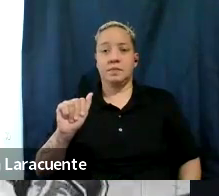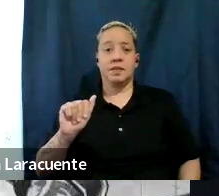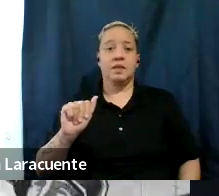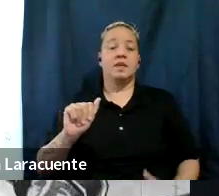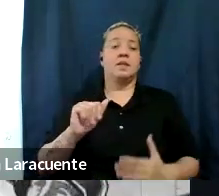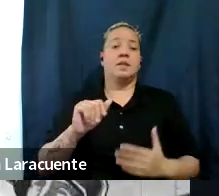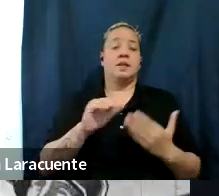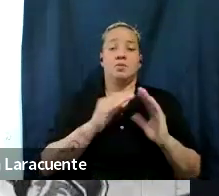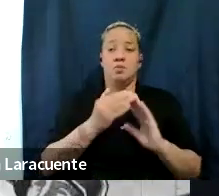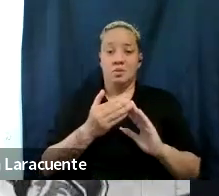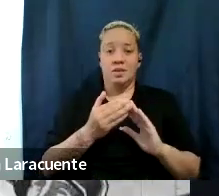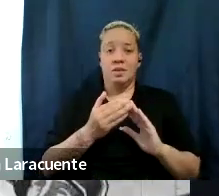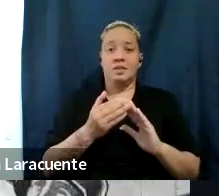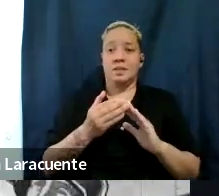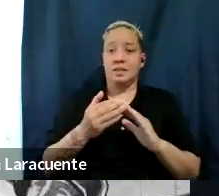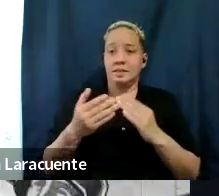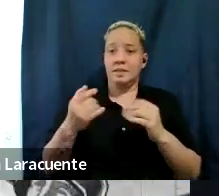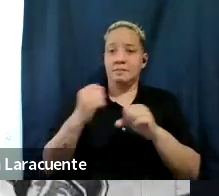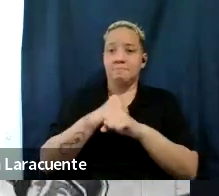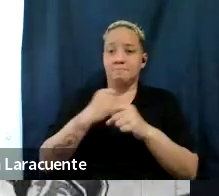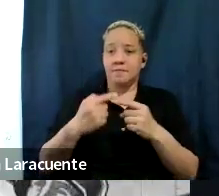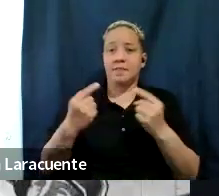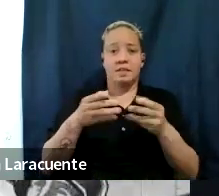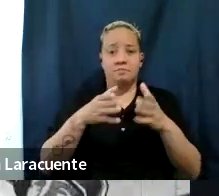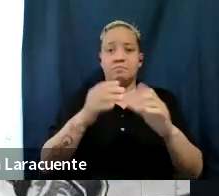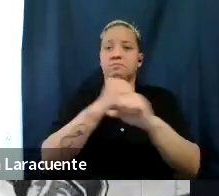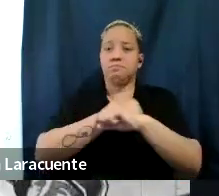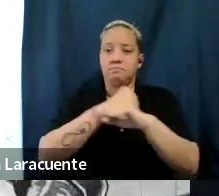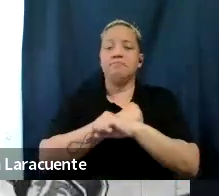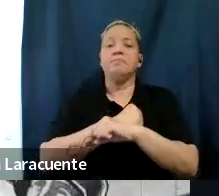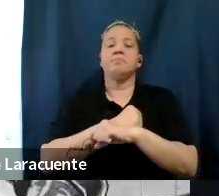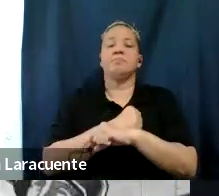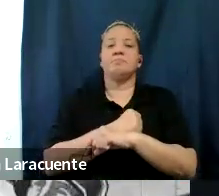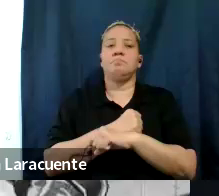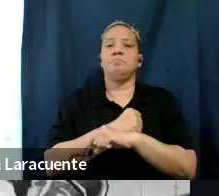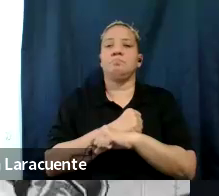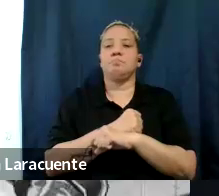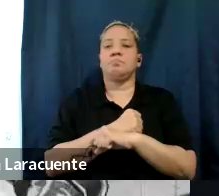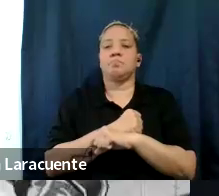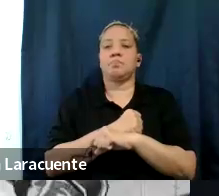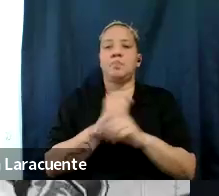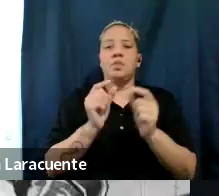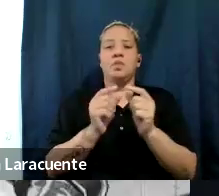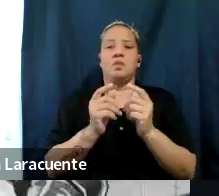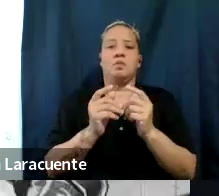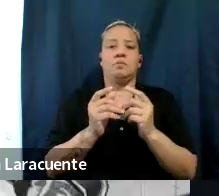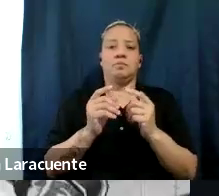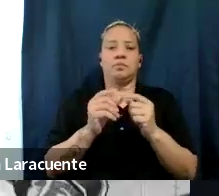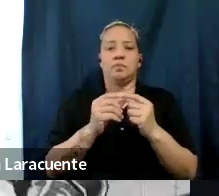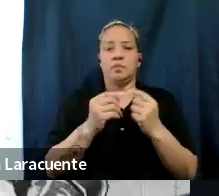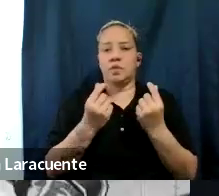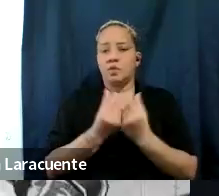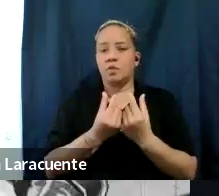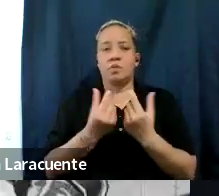retaguardia, evidentemente hubo luchas callejeras, luchas entre grupúsculos